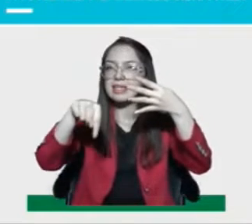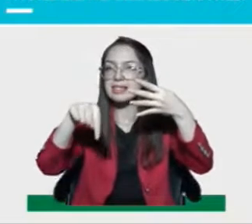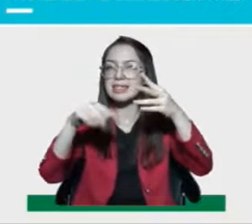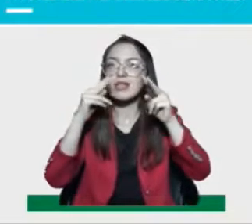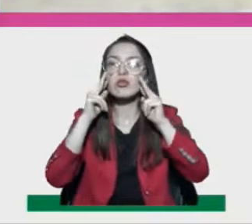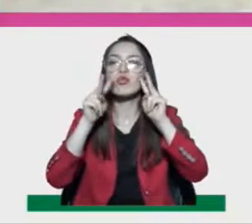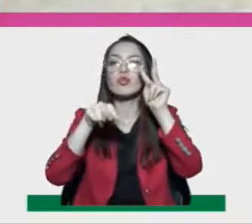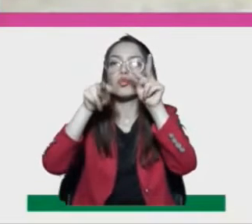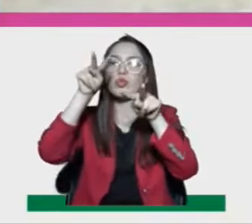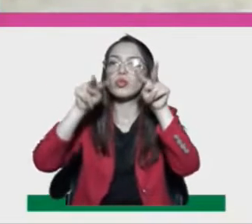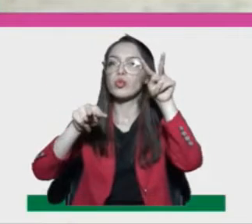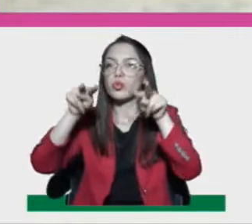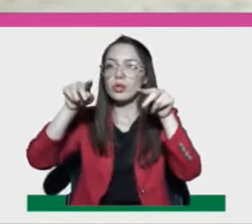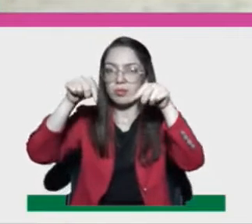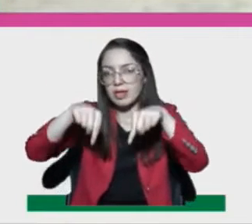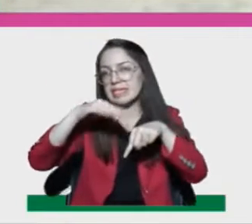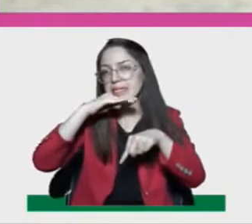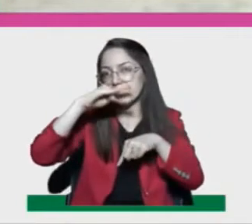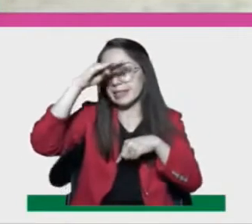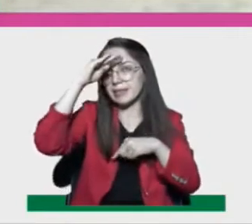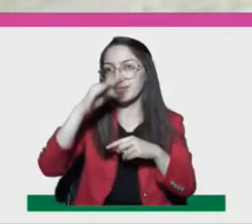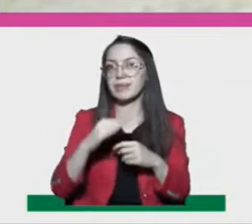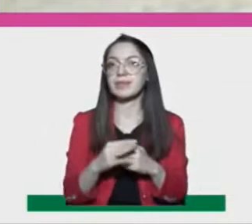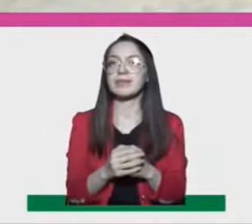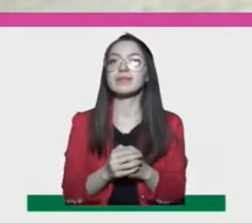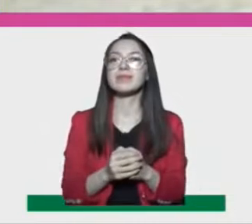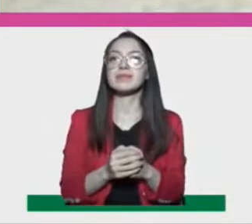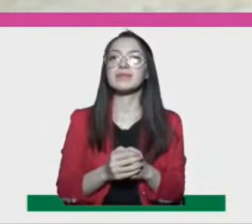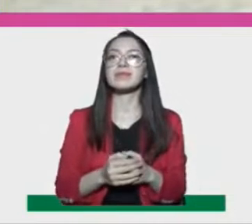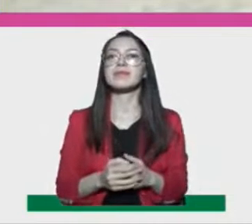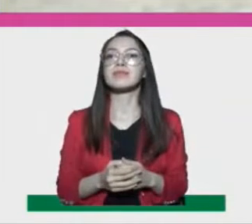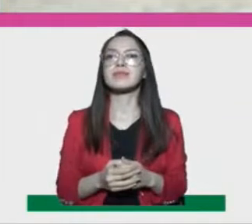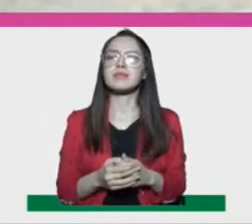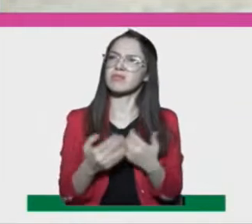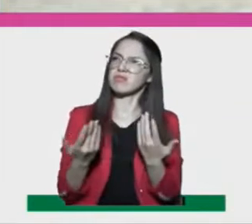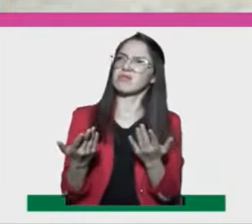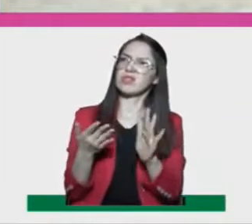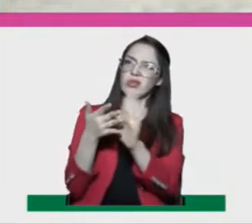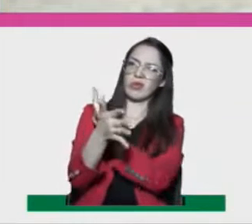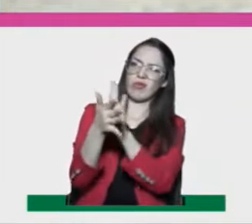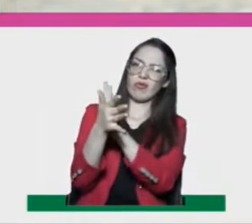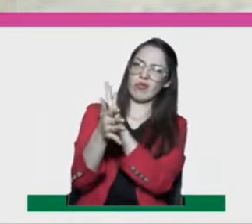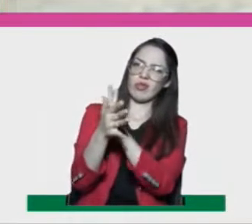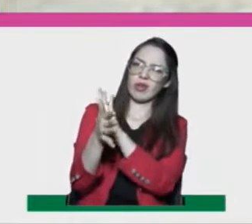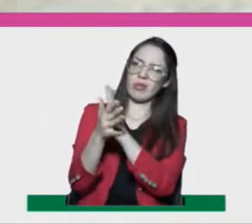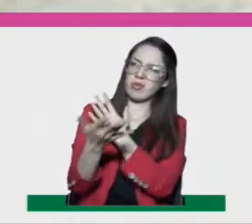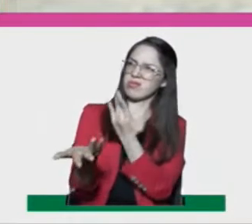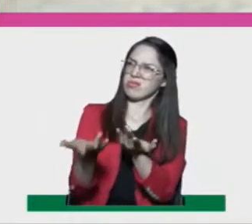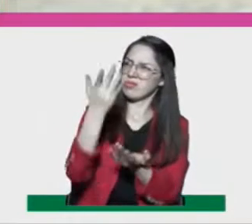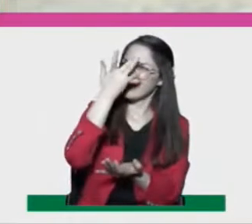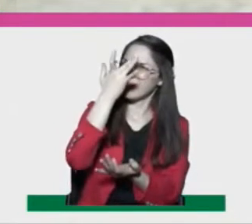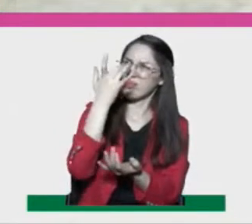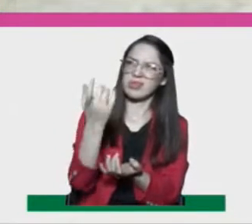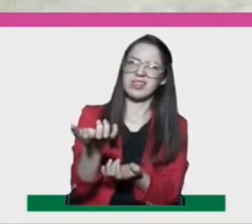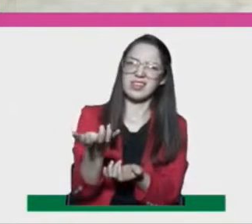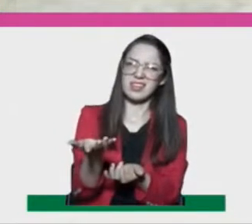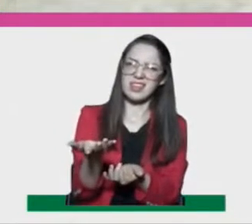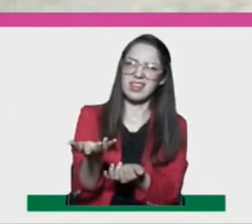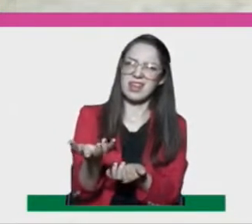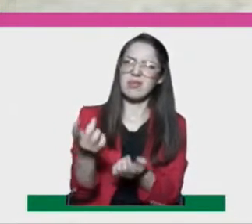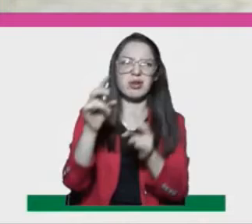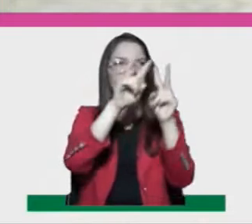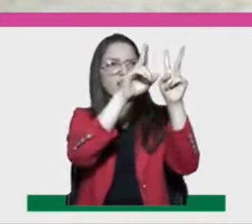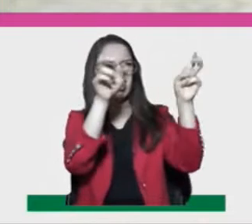turismo para Medellín. ¿Y por qué llegamos a eso? ¿Y por qué estamos diciendo que esta es una charla que va